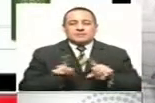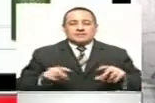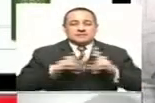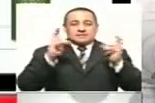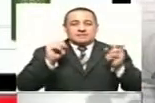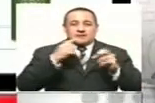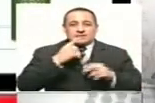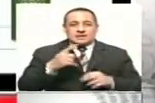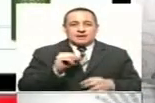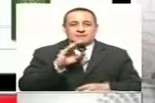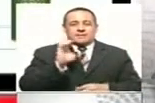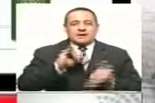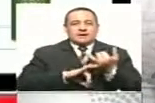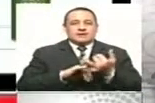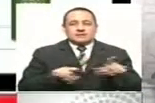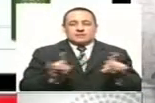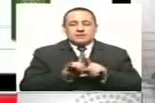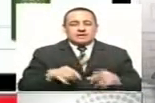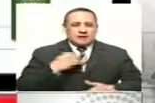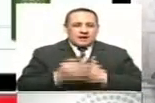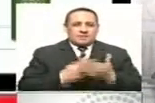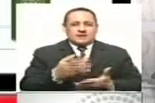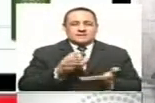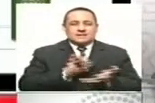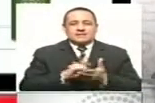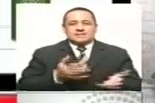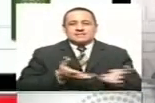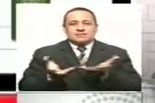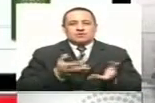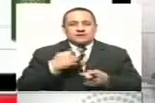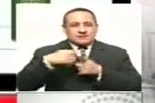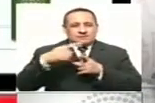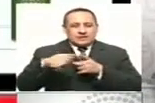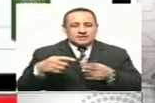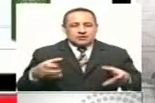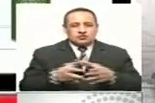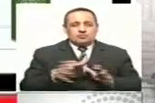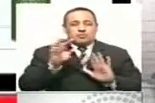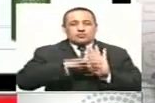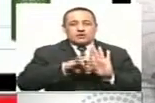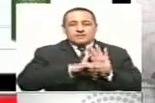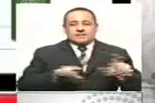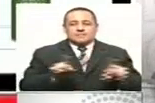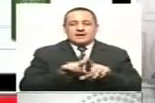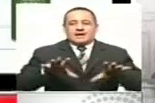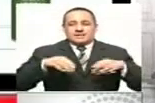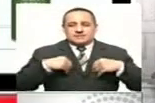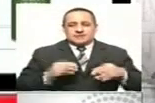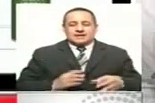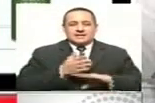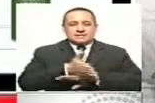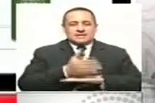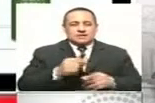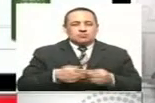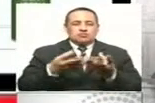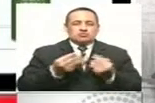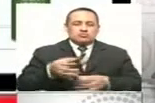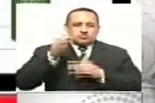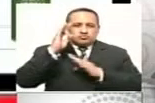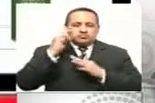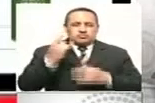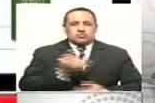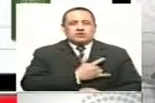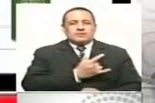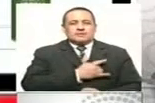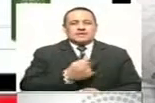becas, que lo que promueve es que servidores públicos accedan a continuar estudios de posgrado, muchos de ellos en